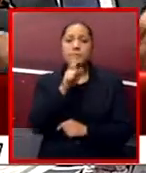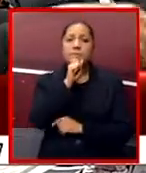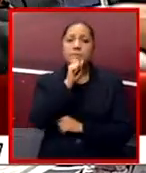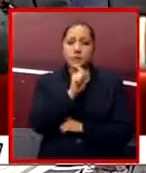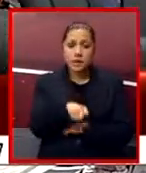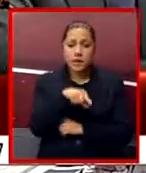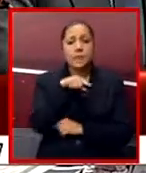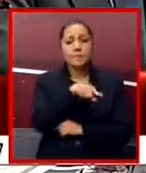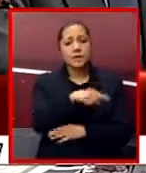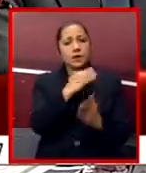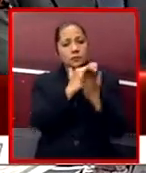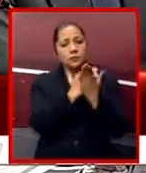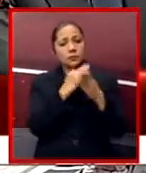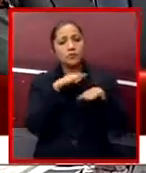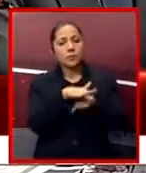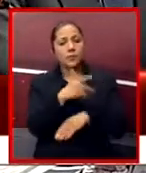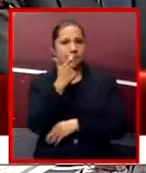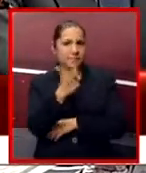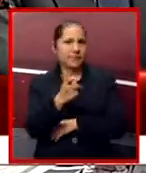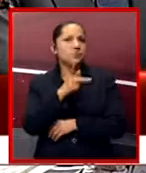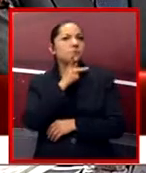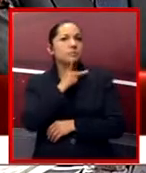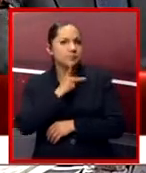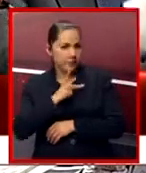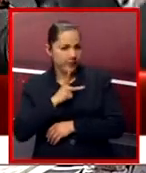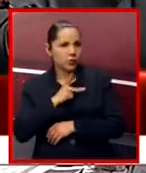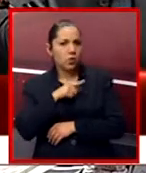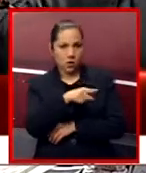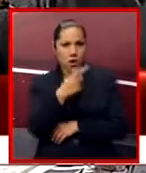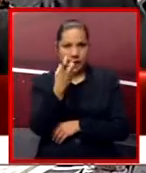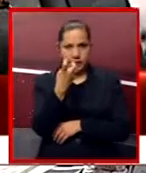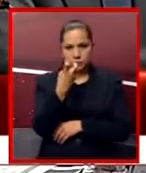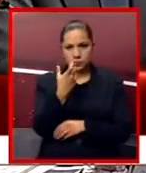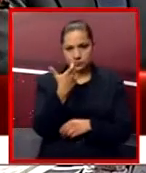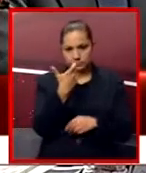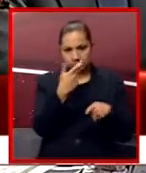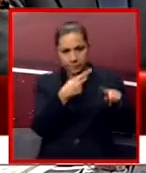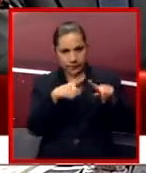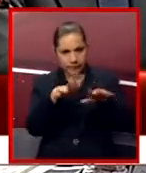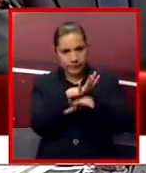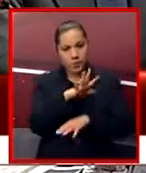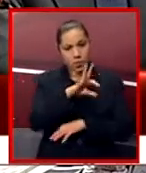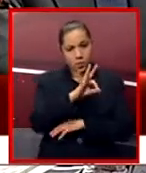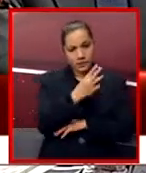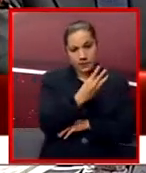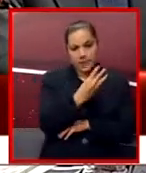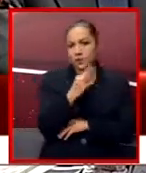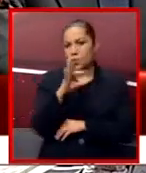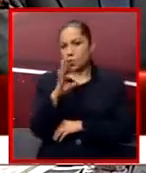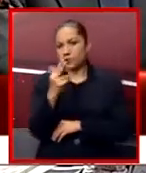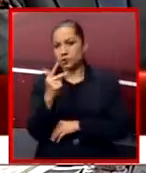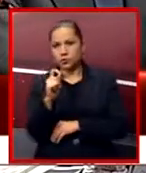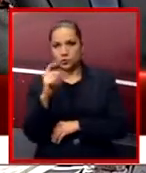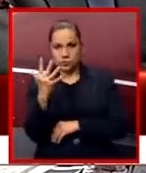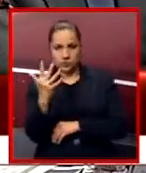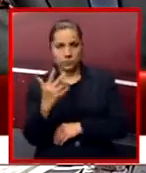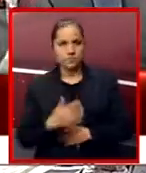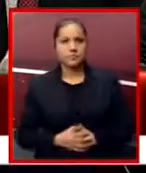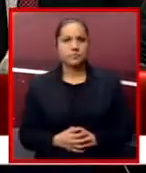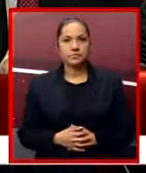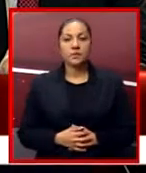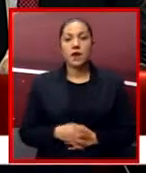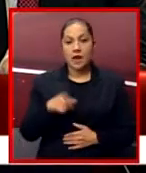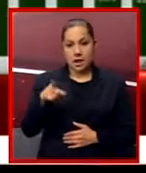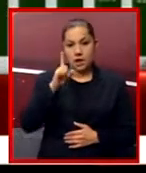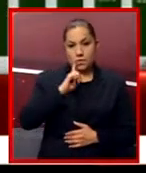lado, también el precio del petróleo que sufrió un ajuste de 43 a 48.5%.